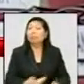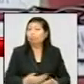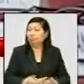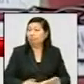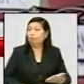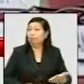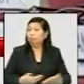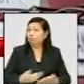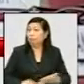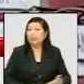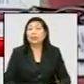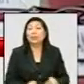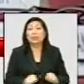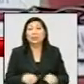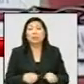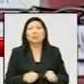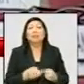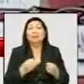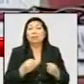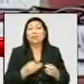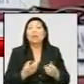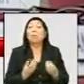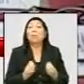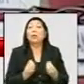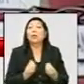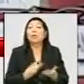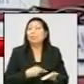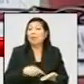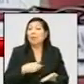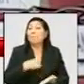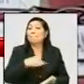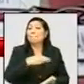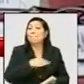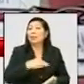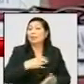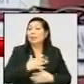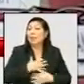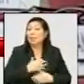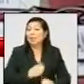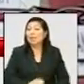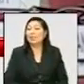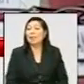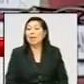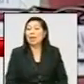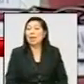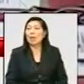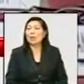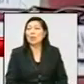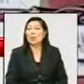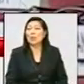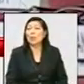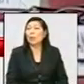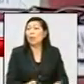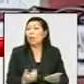documentos ciertos, porque son emitidos por el Ministerio de Salud, en donde